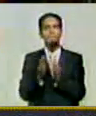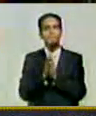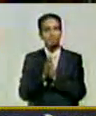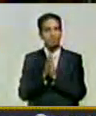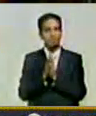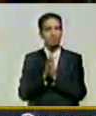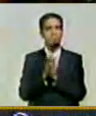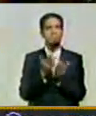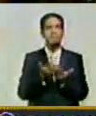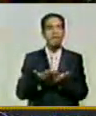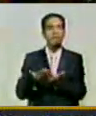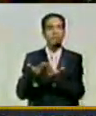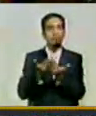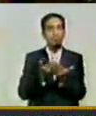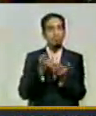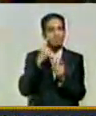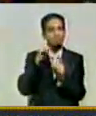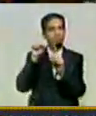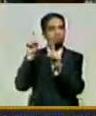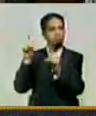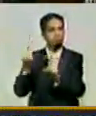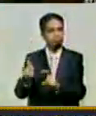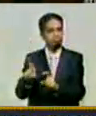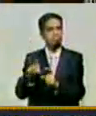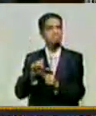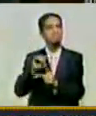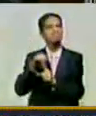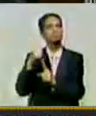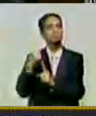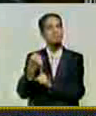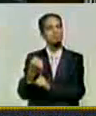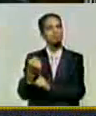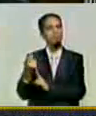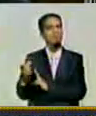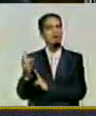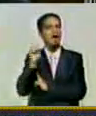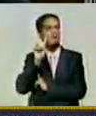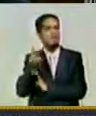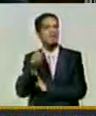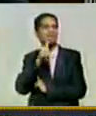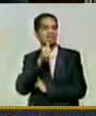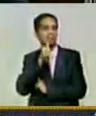solamente, ustedes saben, este resultado de hoy, habrá otro mañana, pasado.